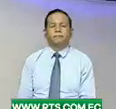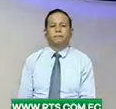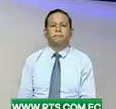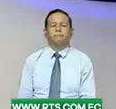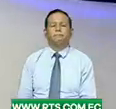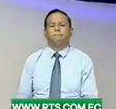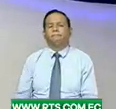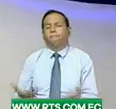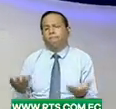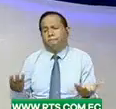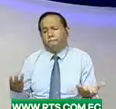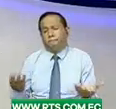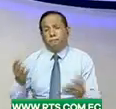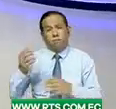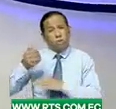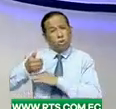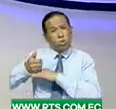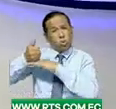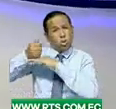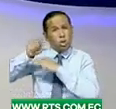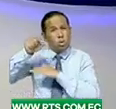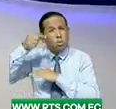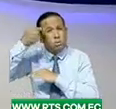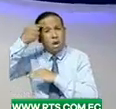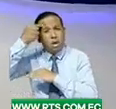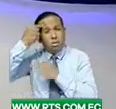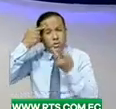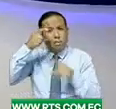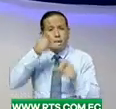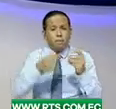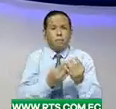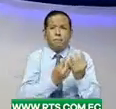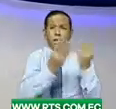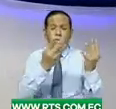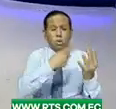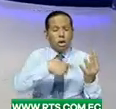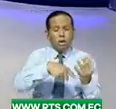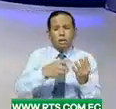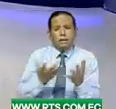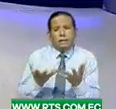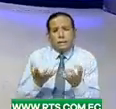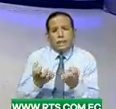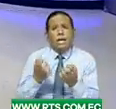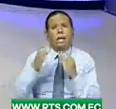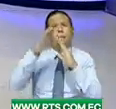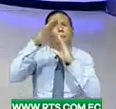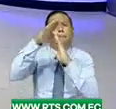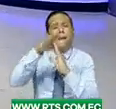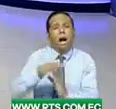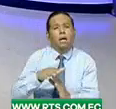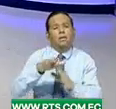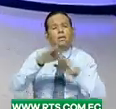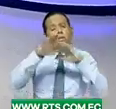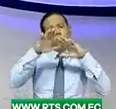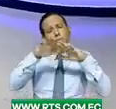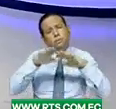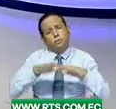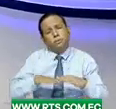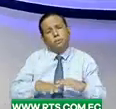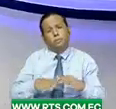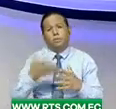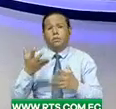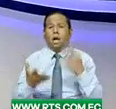Un flagelo que las autoridades, pero sobre todo los ciudadanos, esperan se controle de inmediato, antes de que la muerte a la